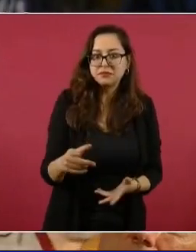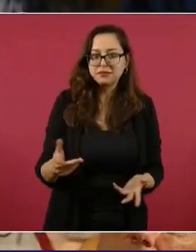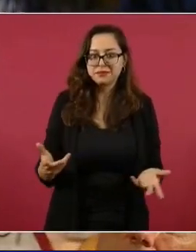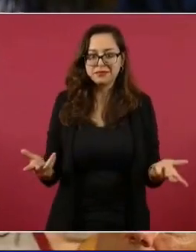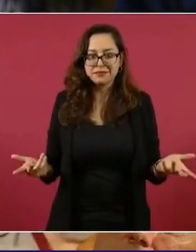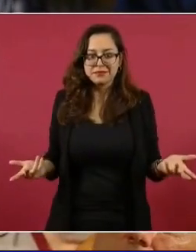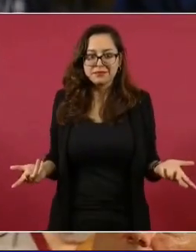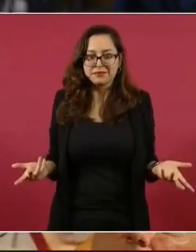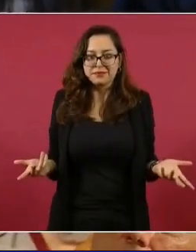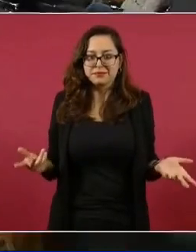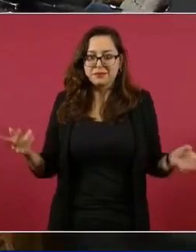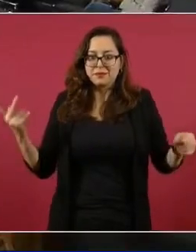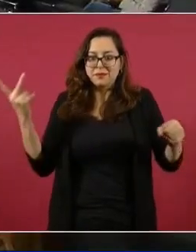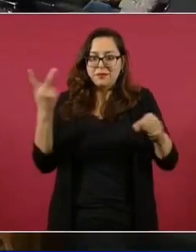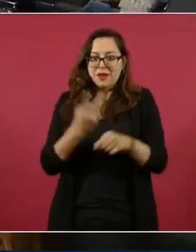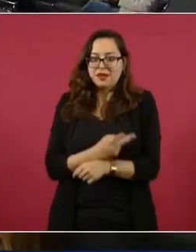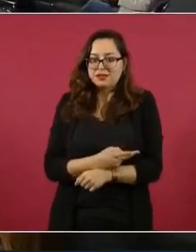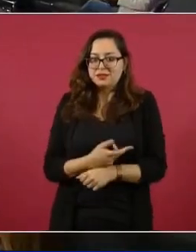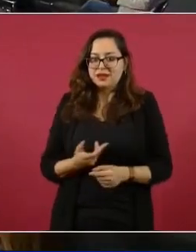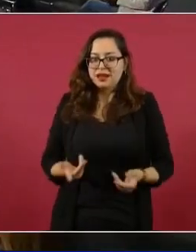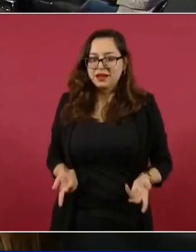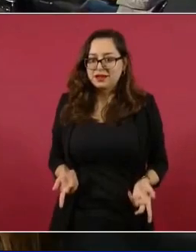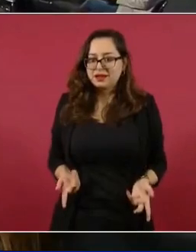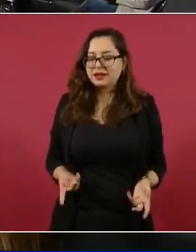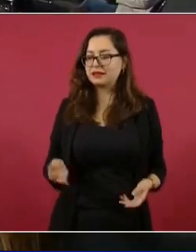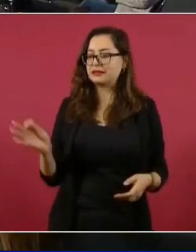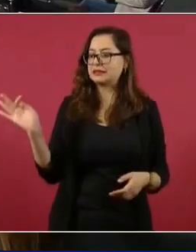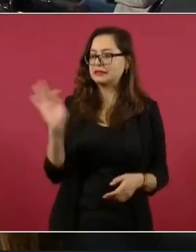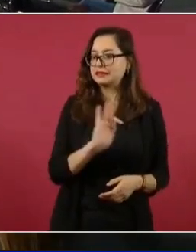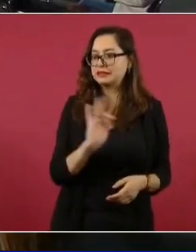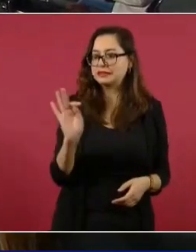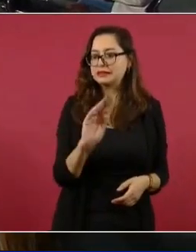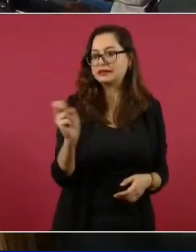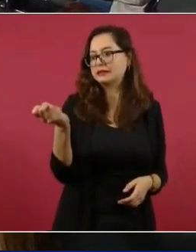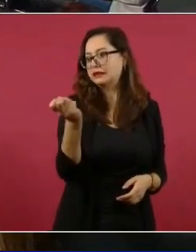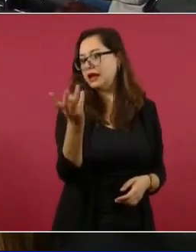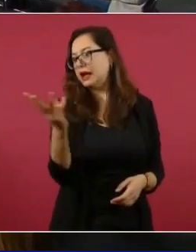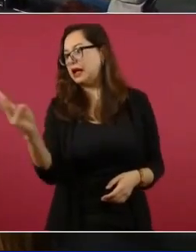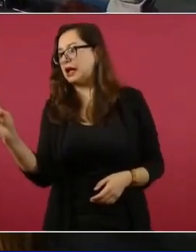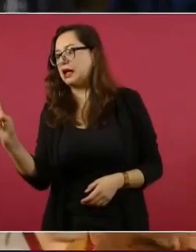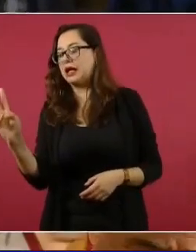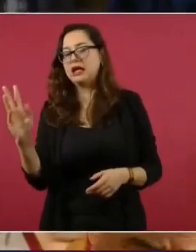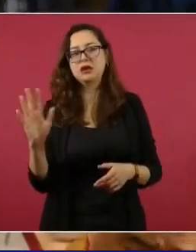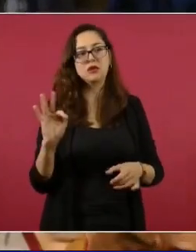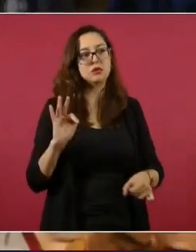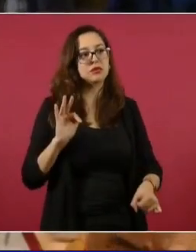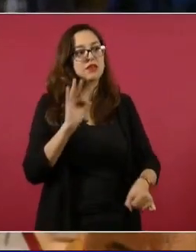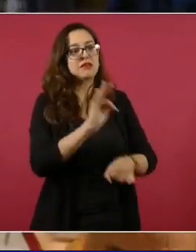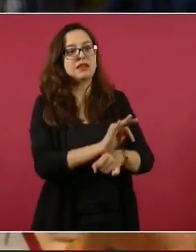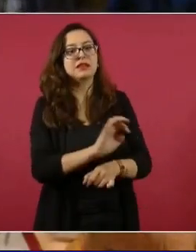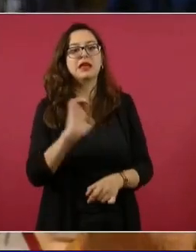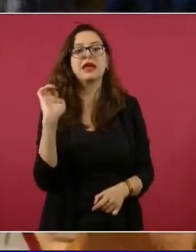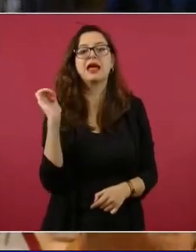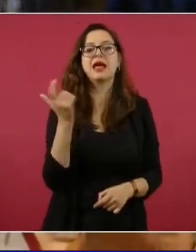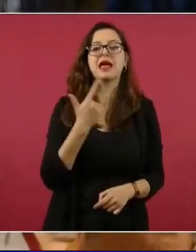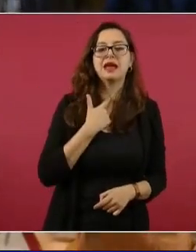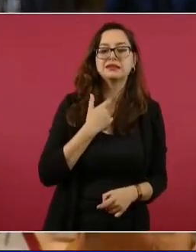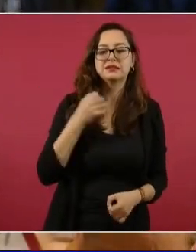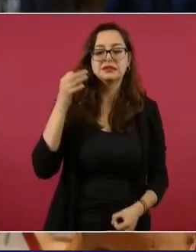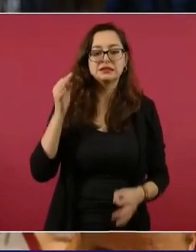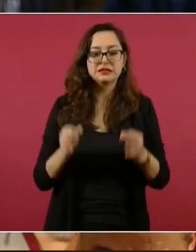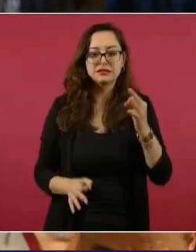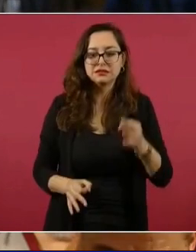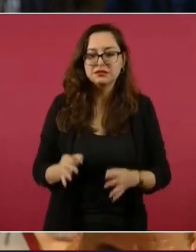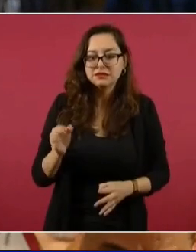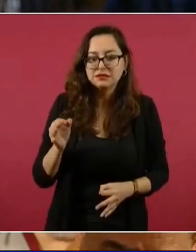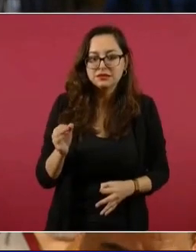esbirros vinieran aquí con una carta leída en defensa del exfiscal? Y lo cierto